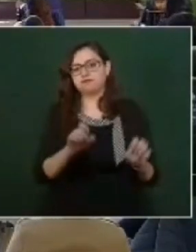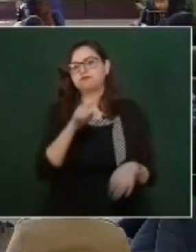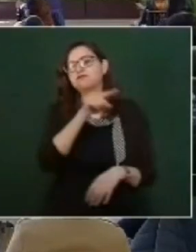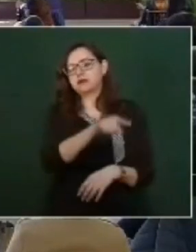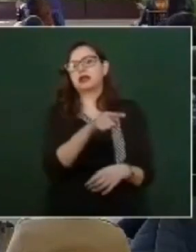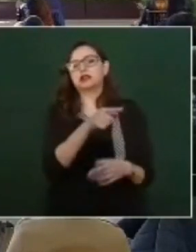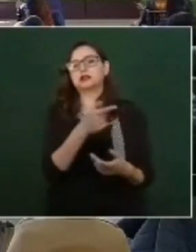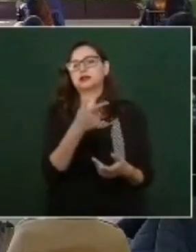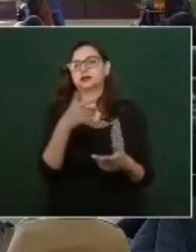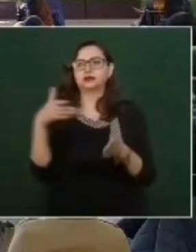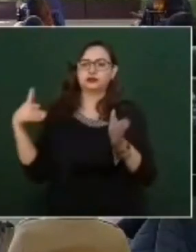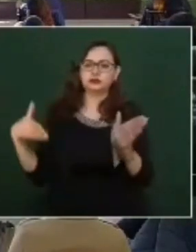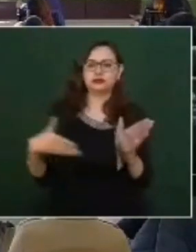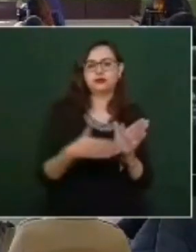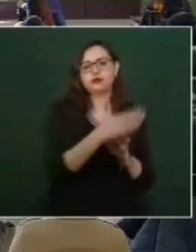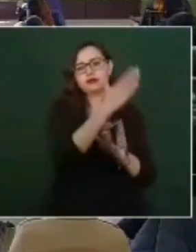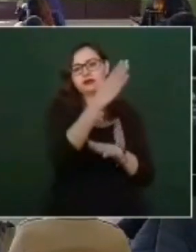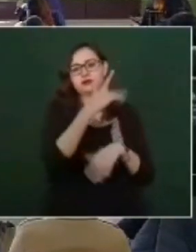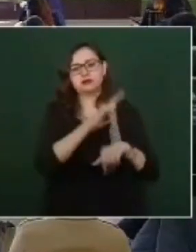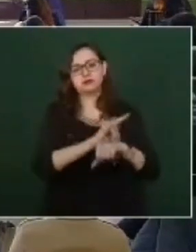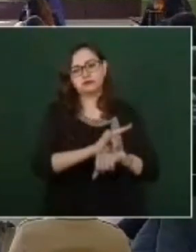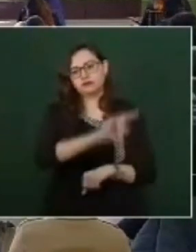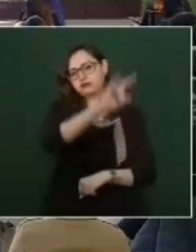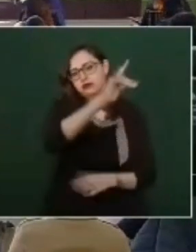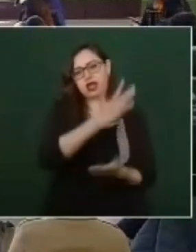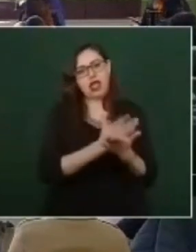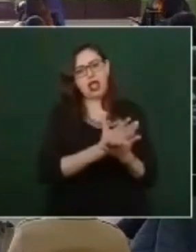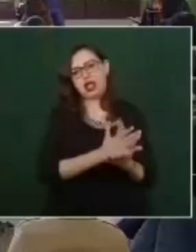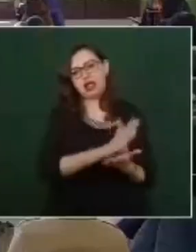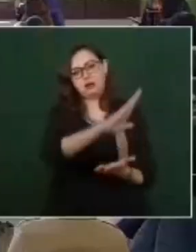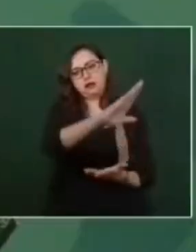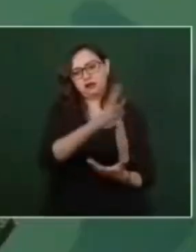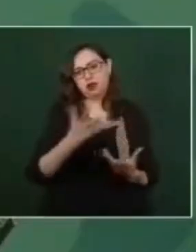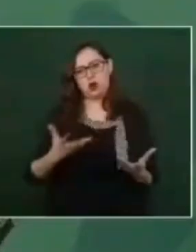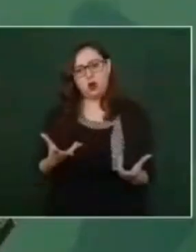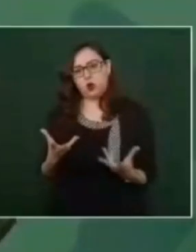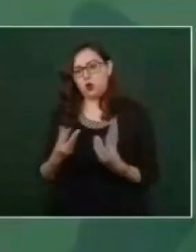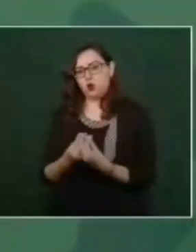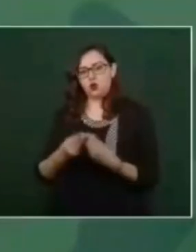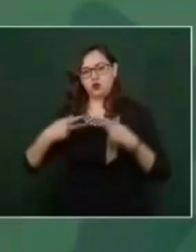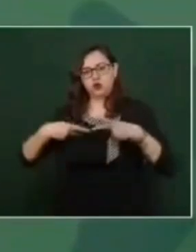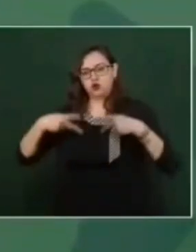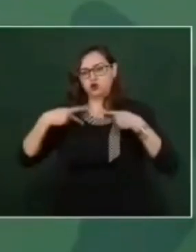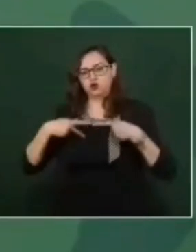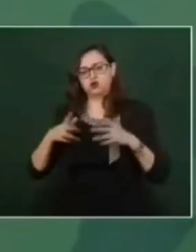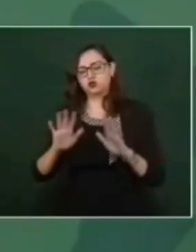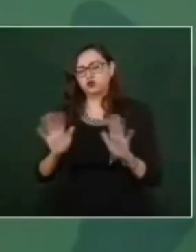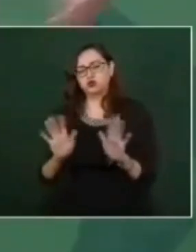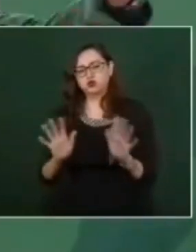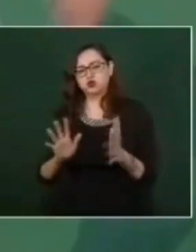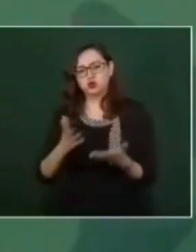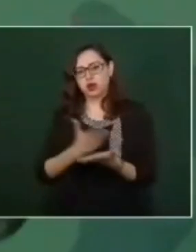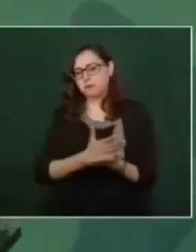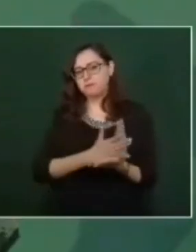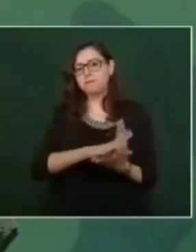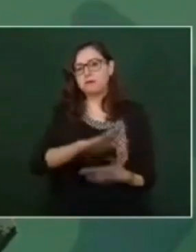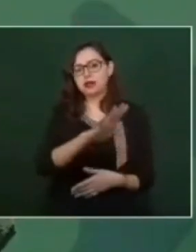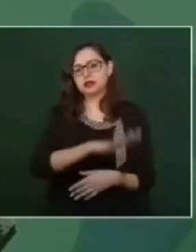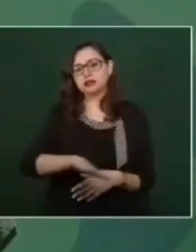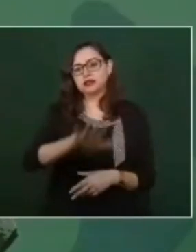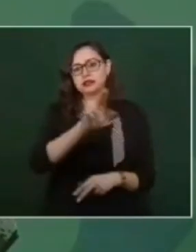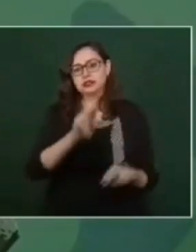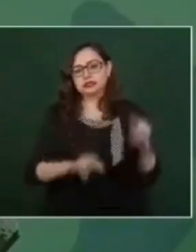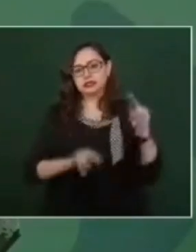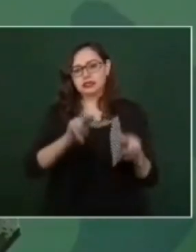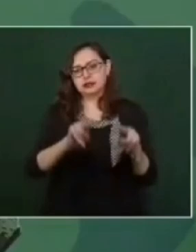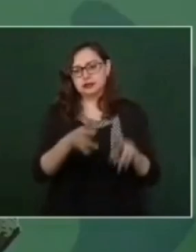los pasajeros hacia la experiencia de volar, pero ya directamente en el nivel 1050, donde están ya la